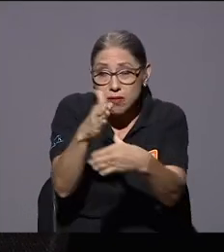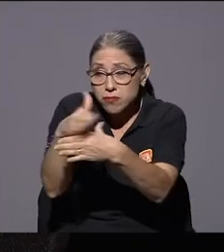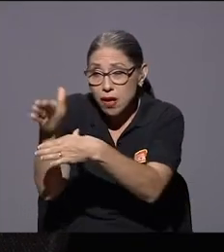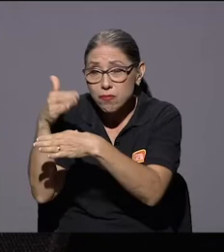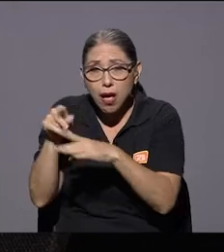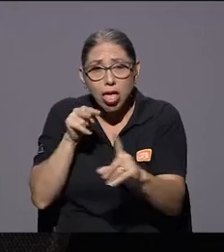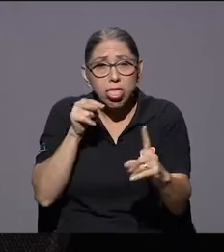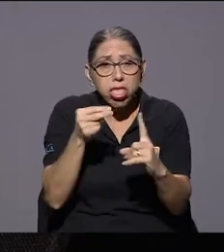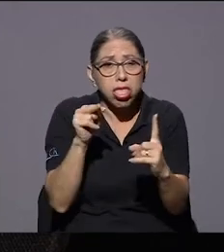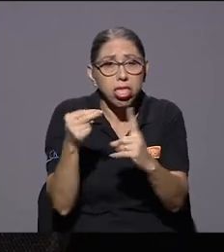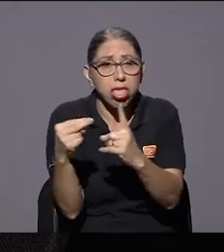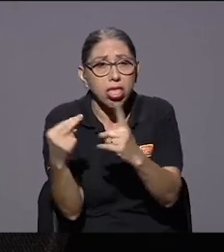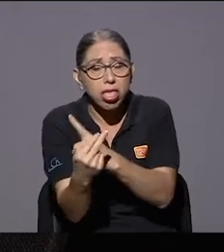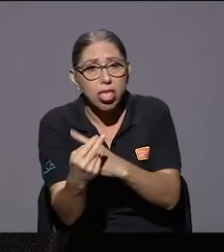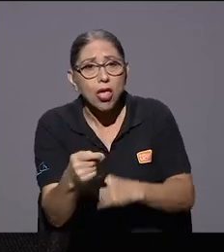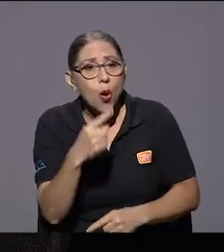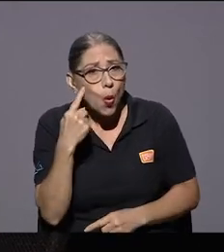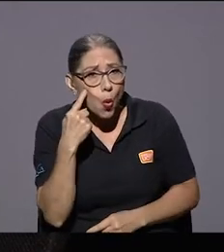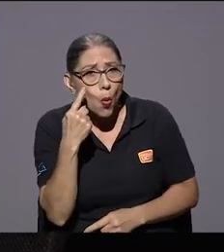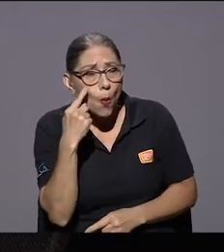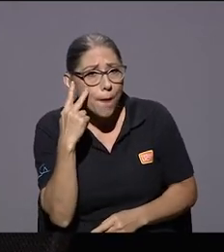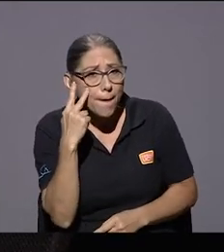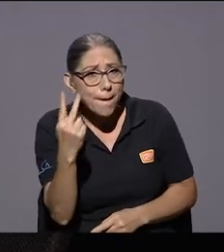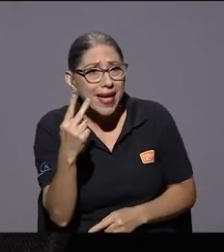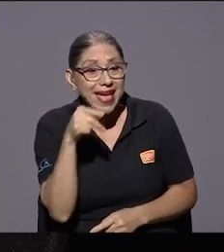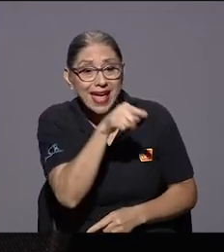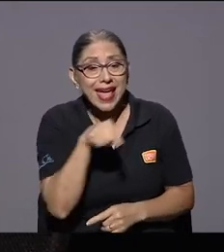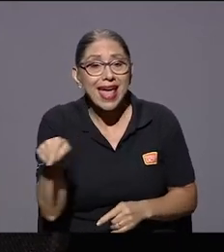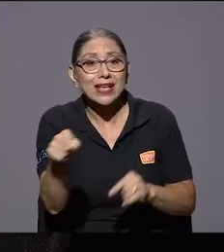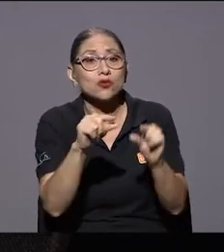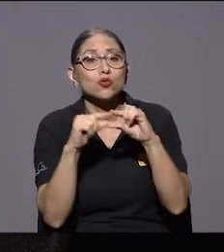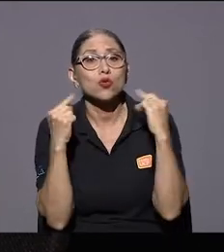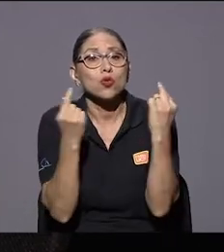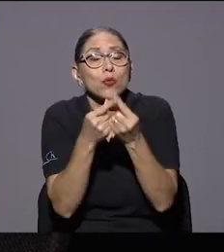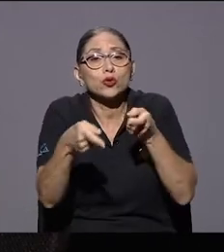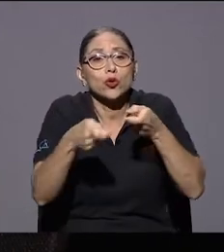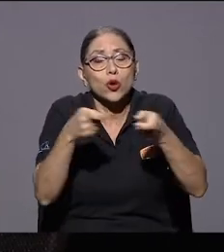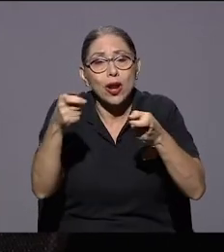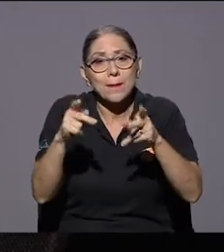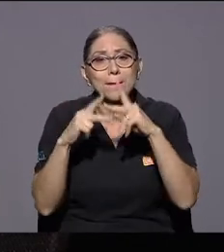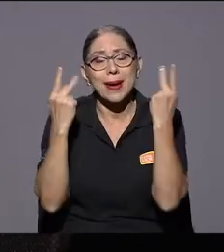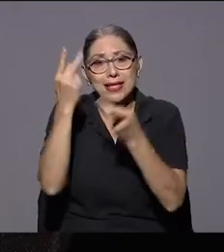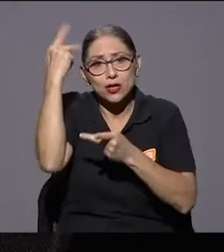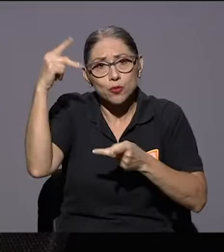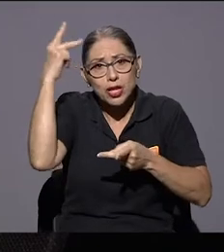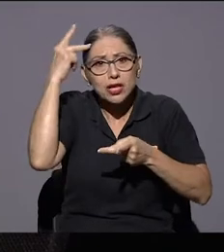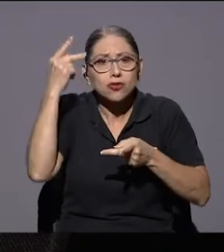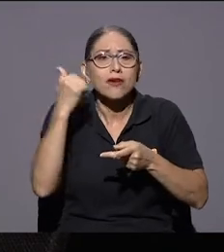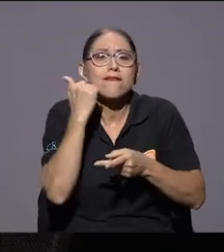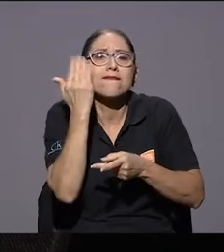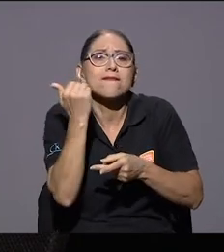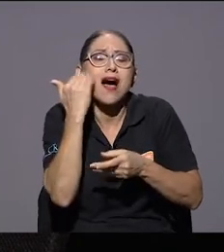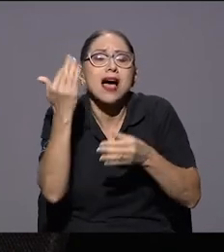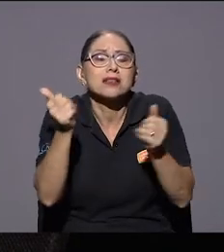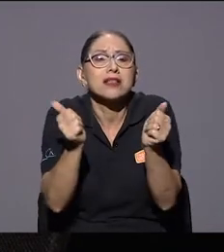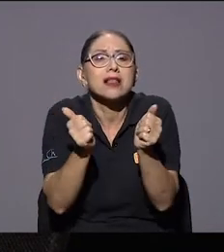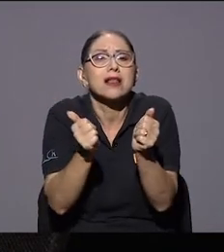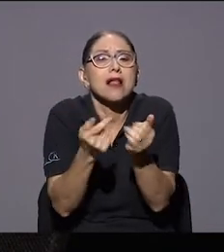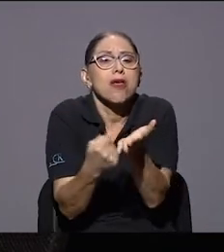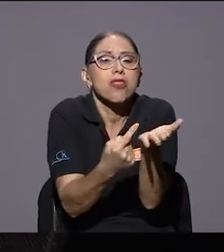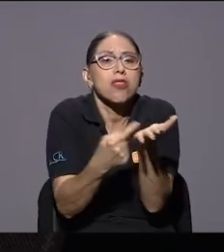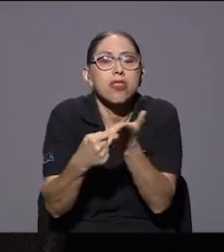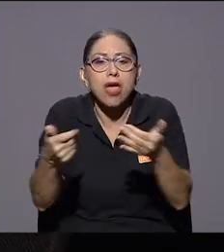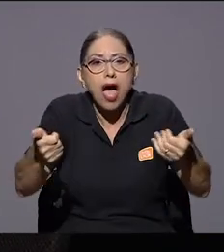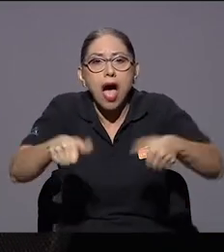polarización, la facilidad con que estos grupos que controlan los partidos políticos llegan a acuerdos interpartidarios